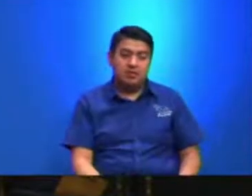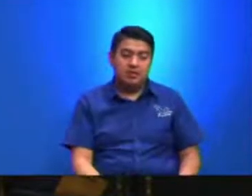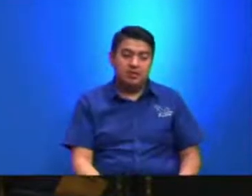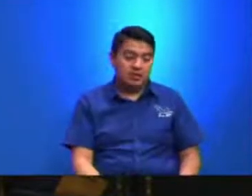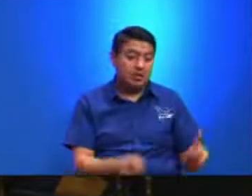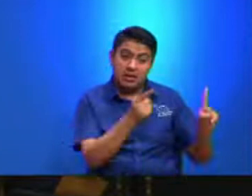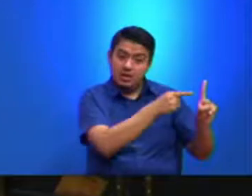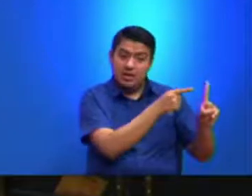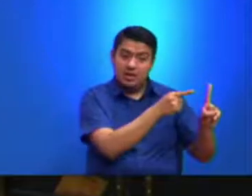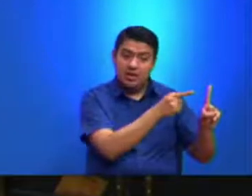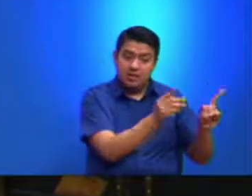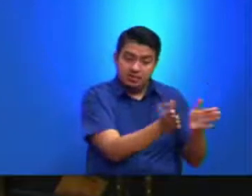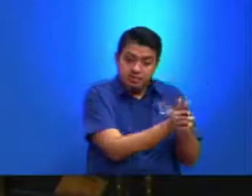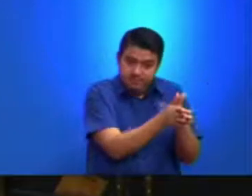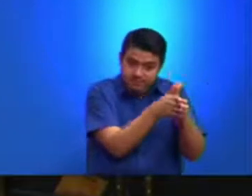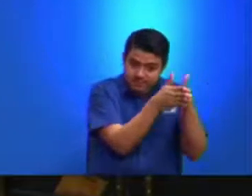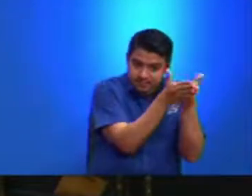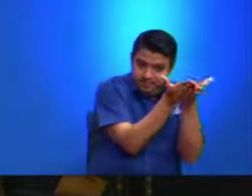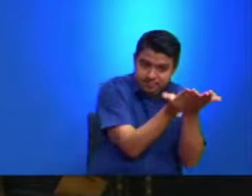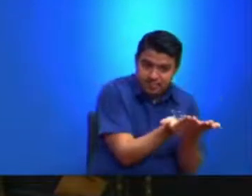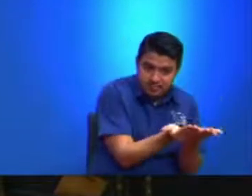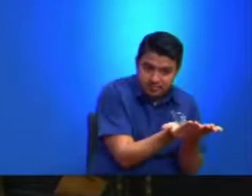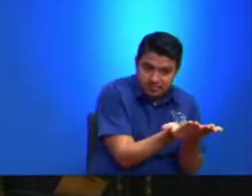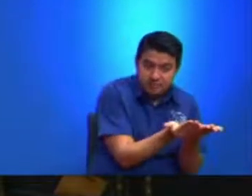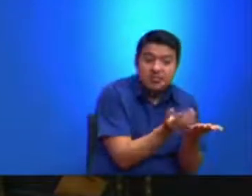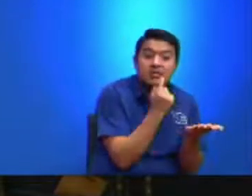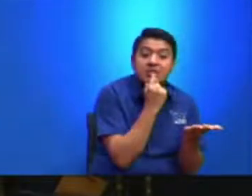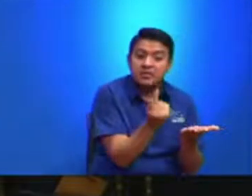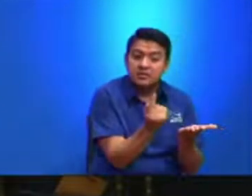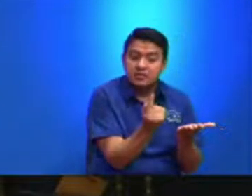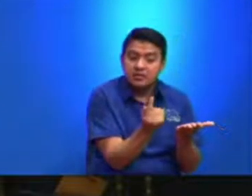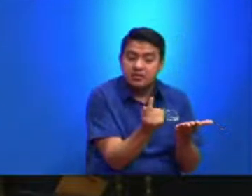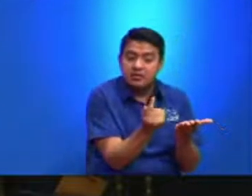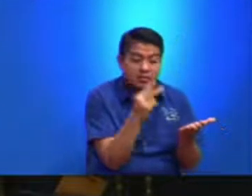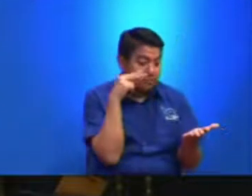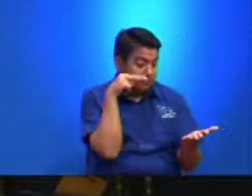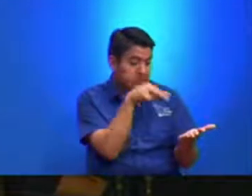ojos se posaron en una frase que decía, si tu brazo derecho